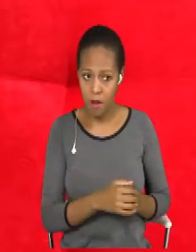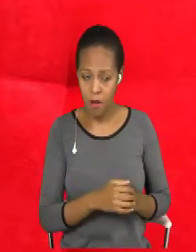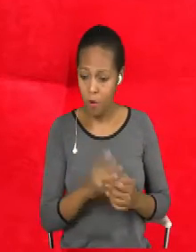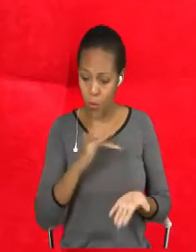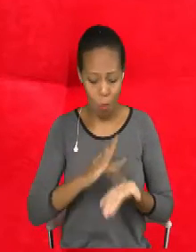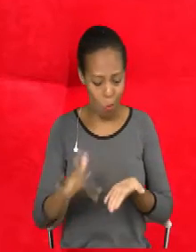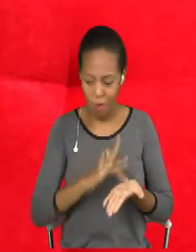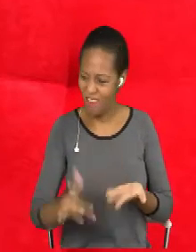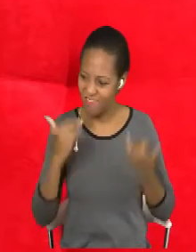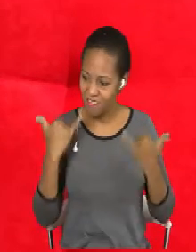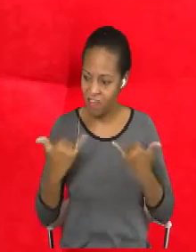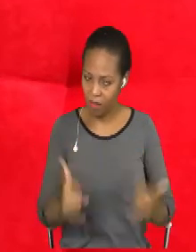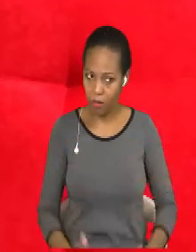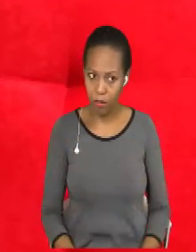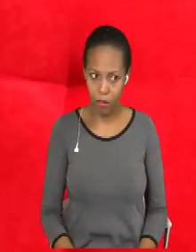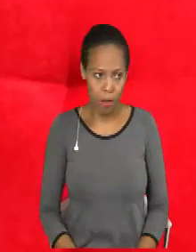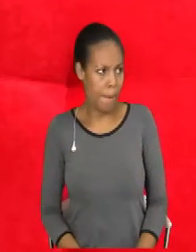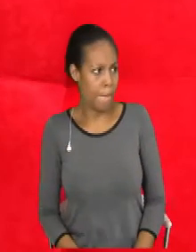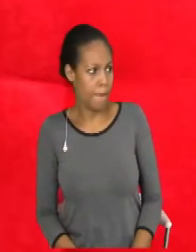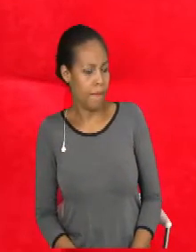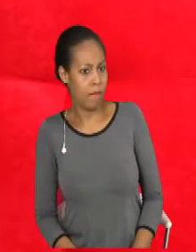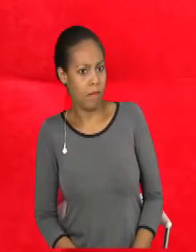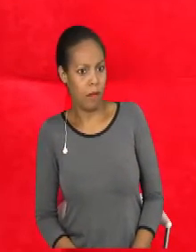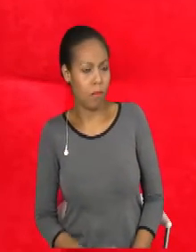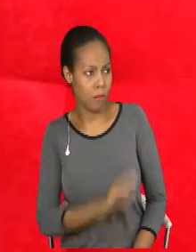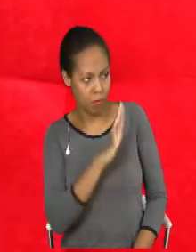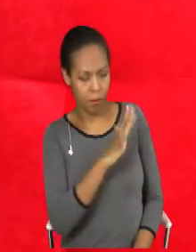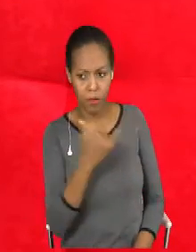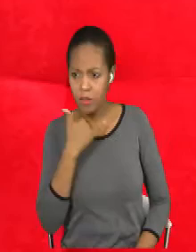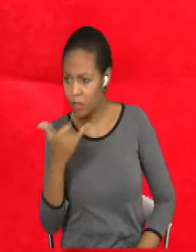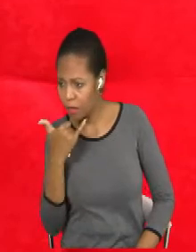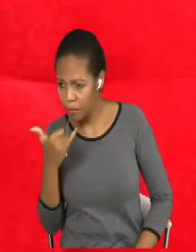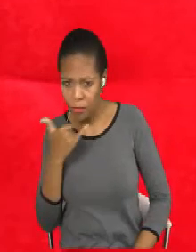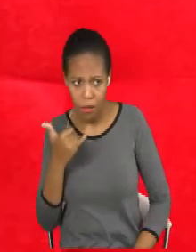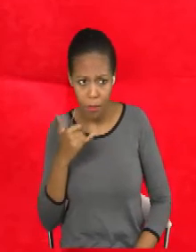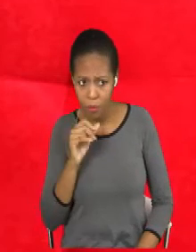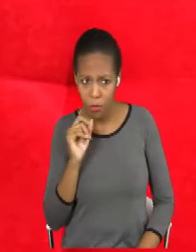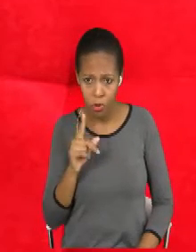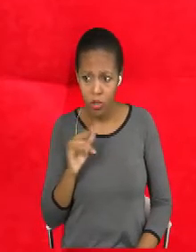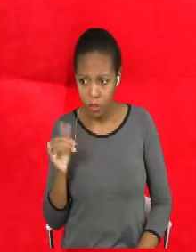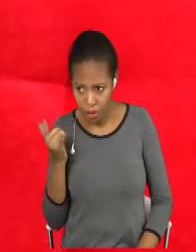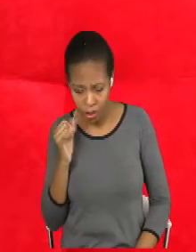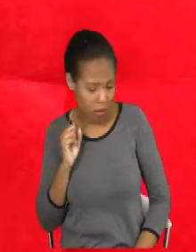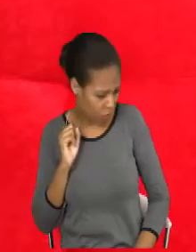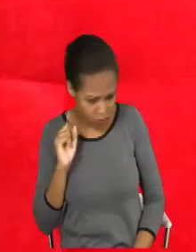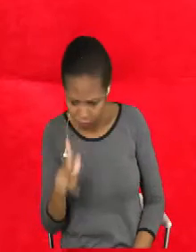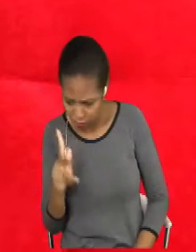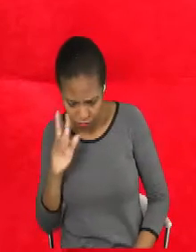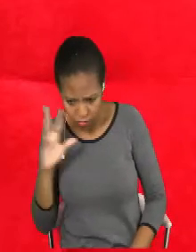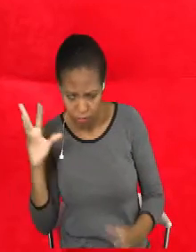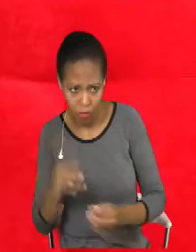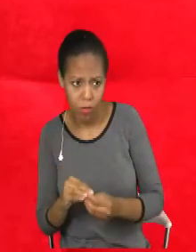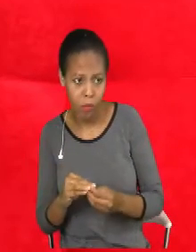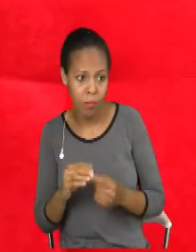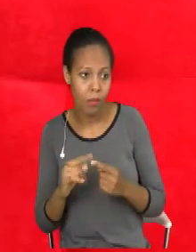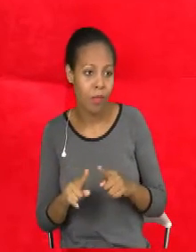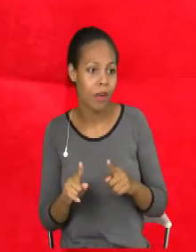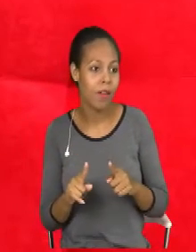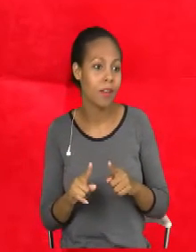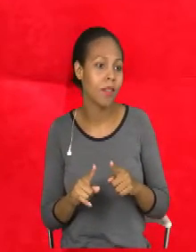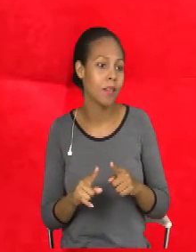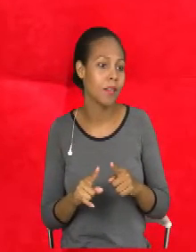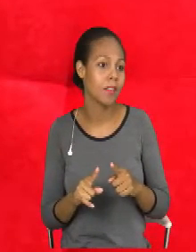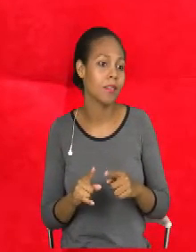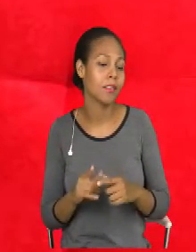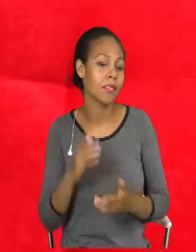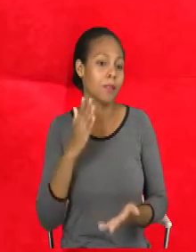urgente. Llamé, consulté, me dijeron que sí, pero me pusieron el otro